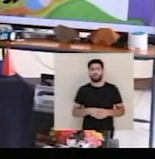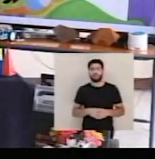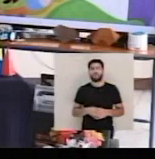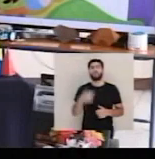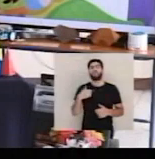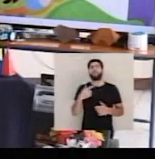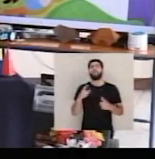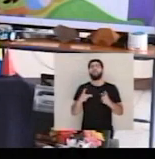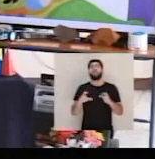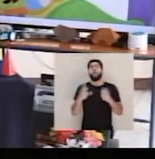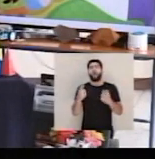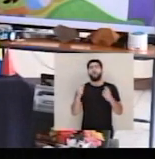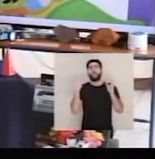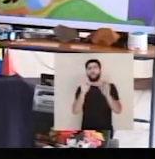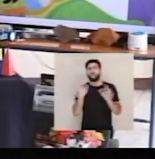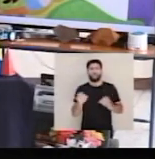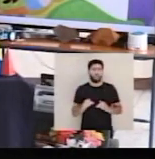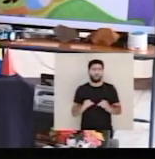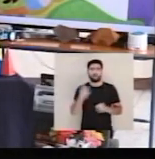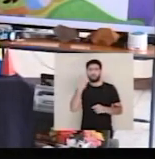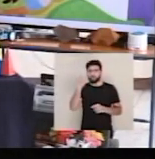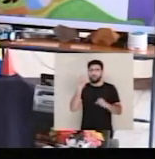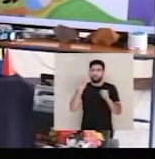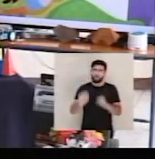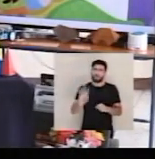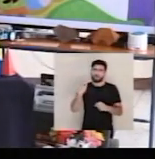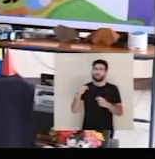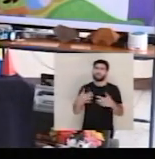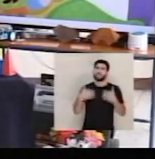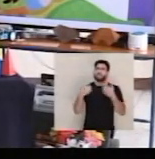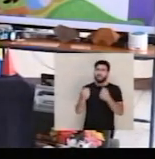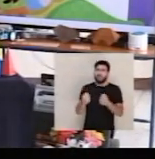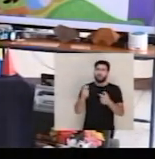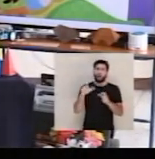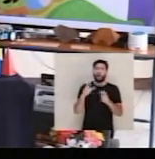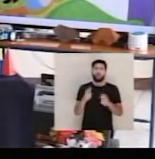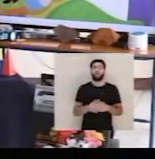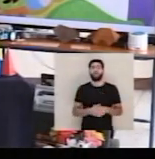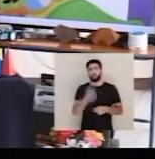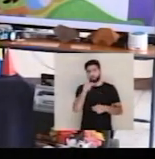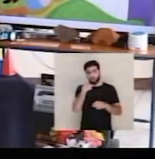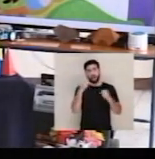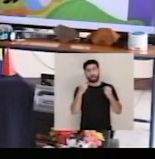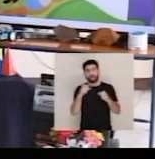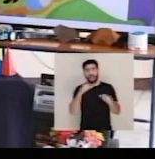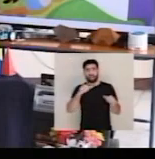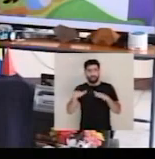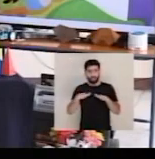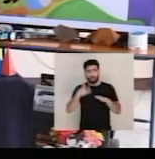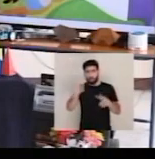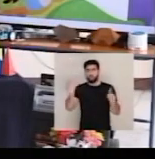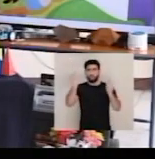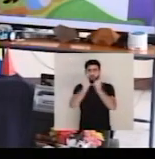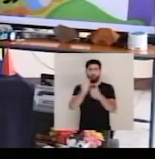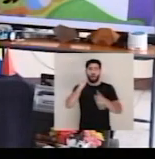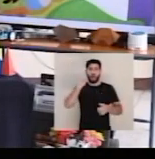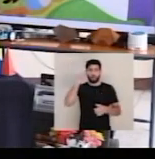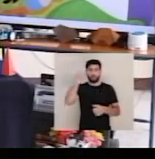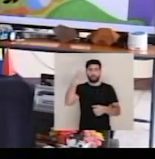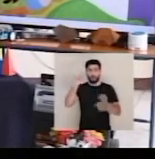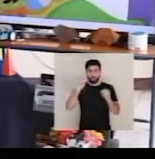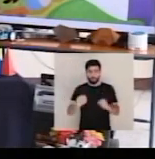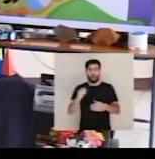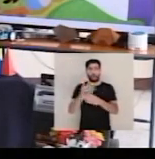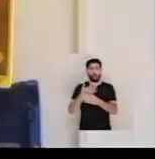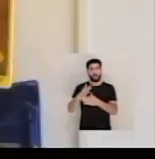de qué forma puede ella estar sana. Va a ser una actividad muy divertida y que puedes